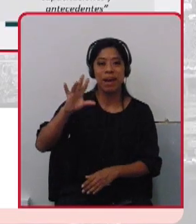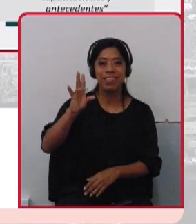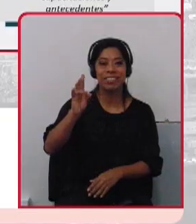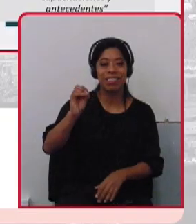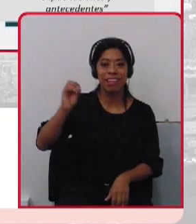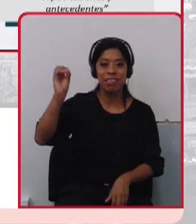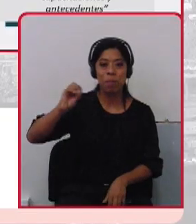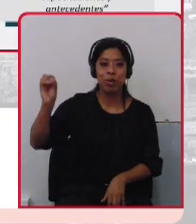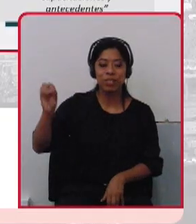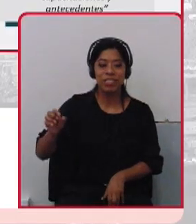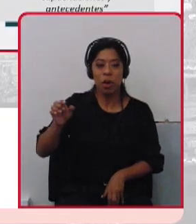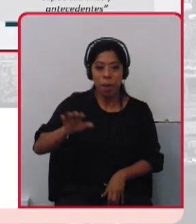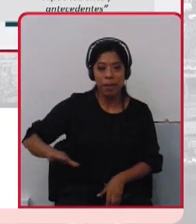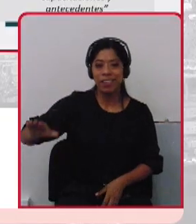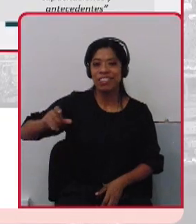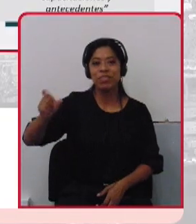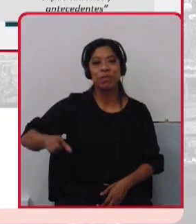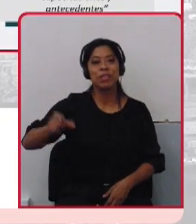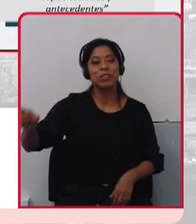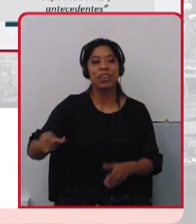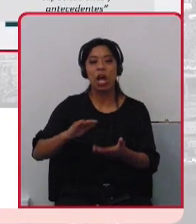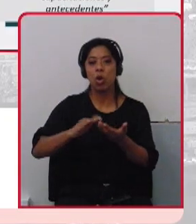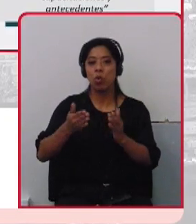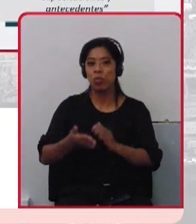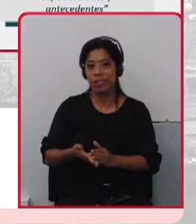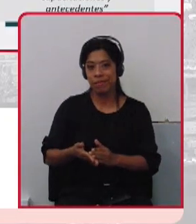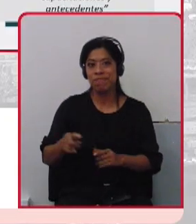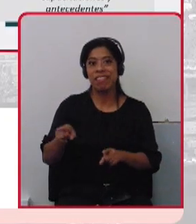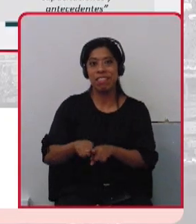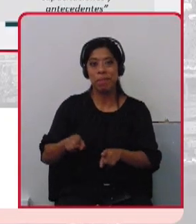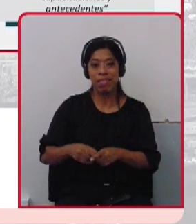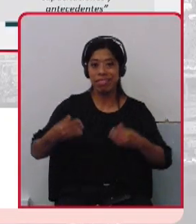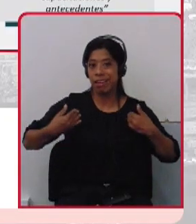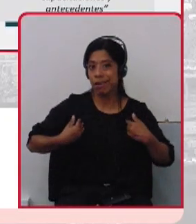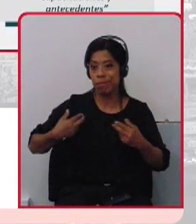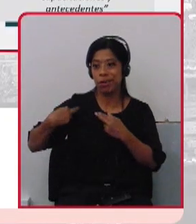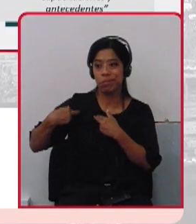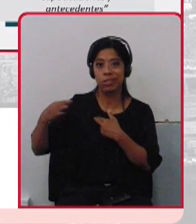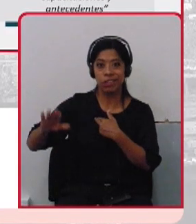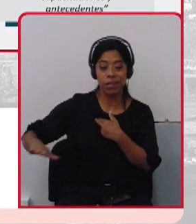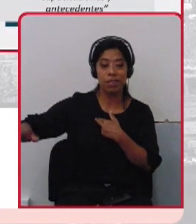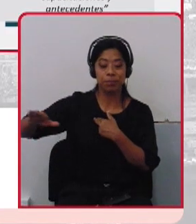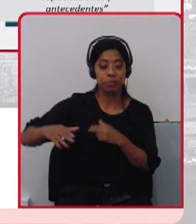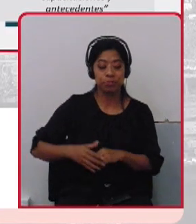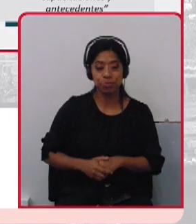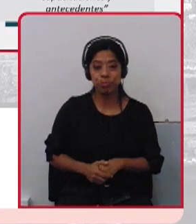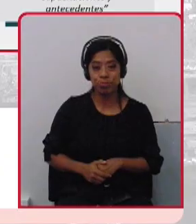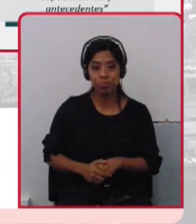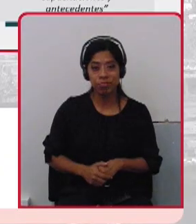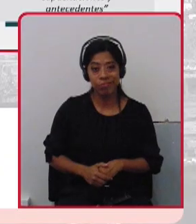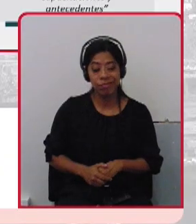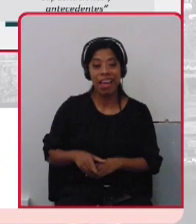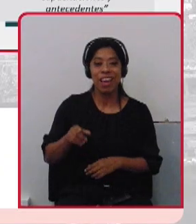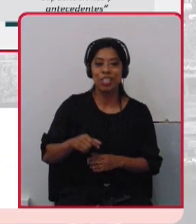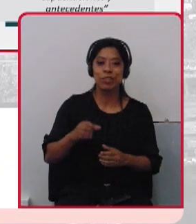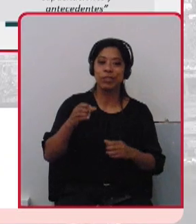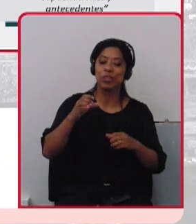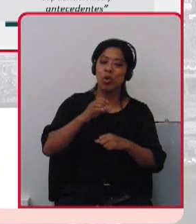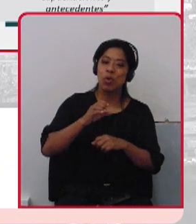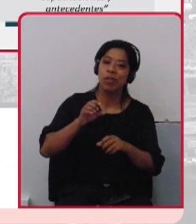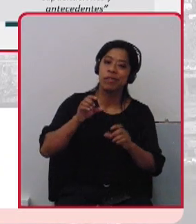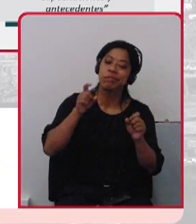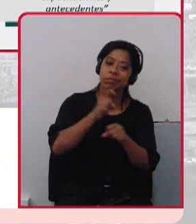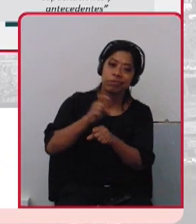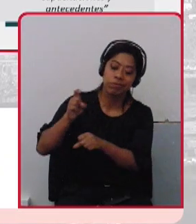70% son comuneros. Así es que también tenemos una responsabilidad sobre ellos. tanto los cursos como las